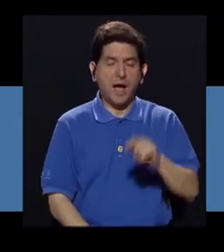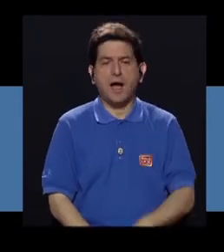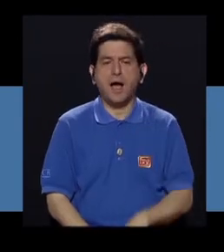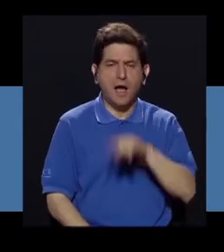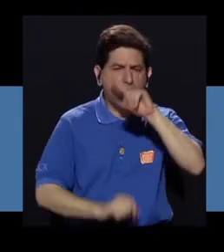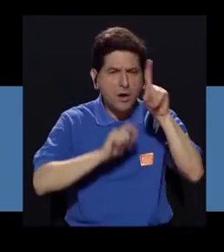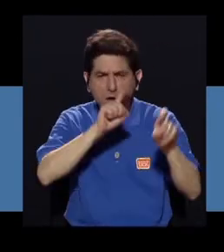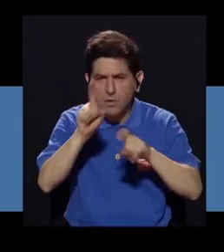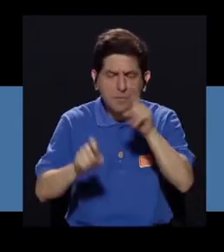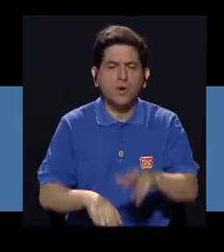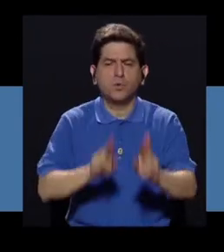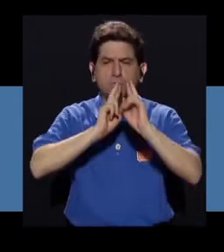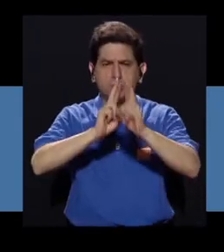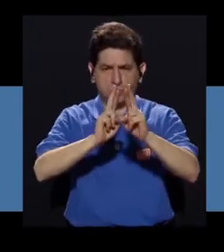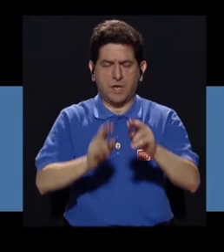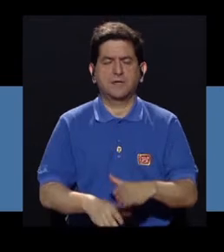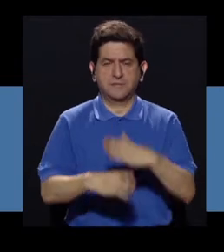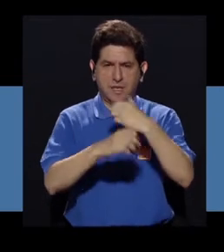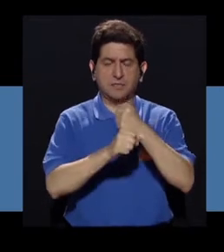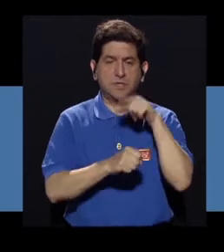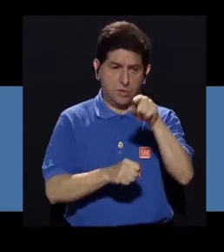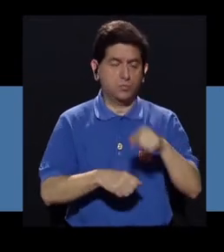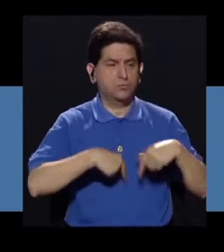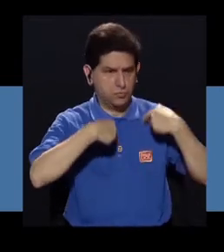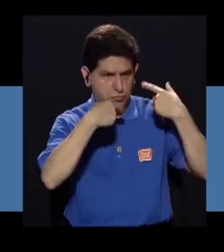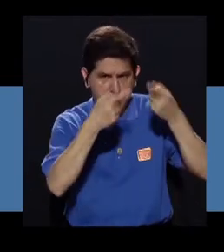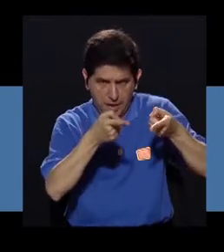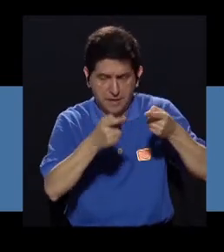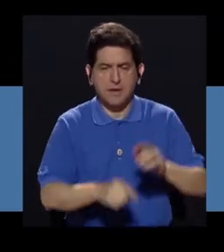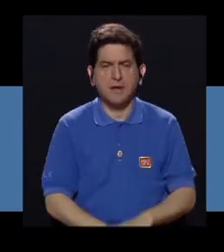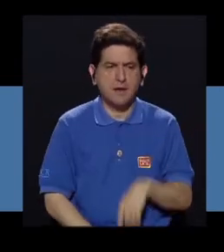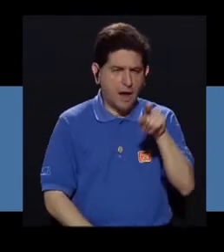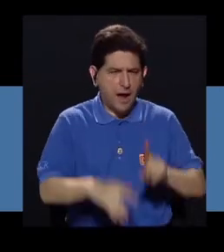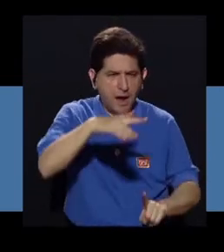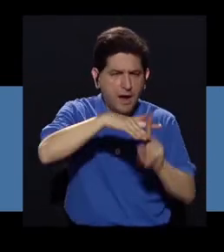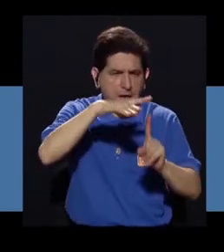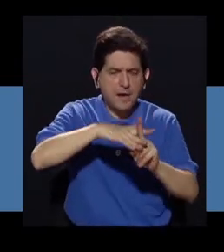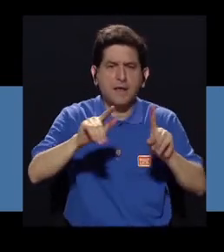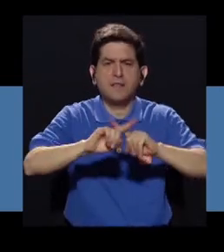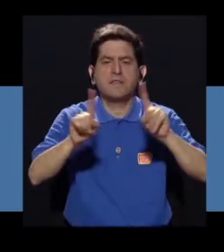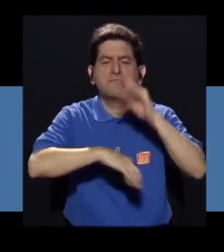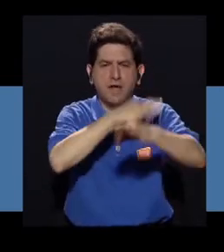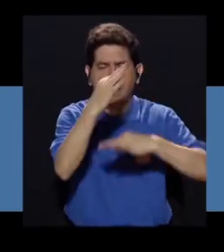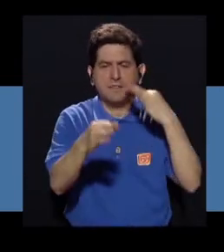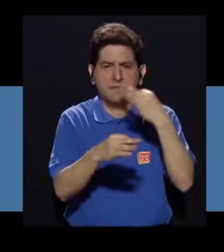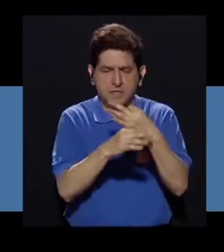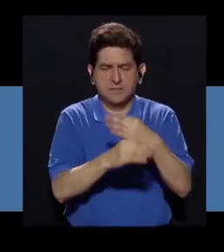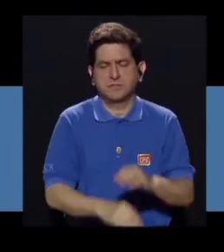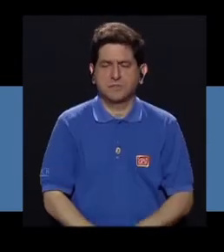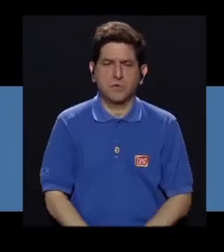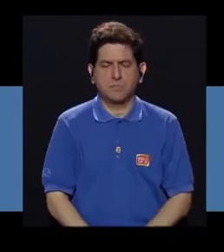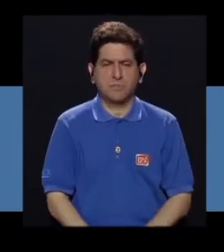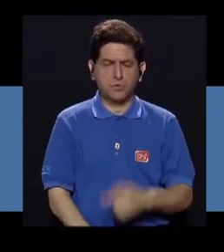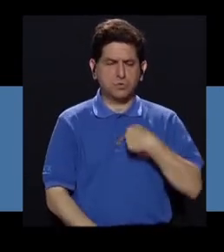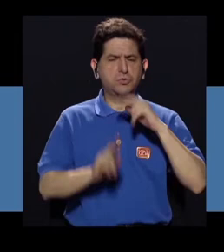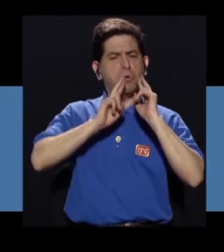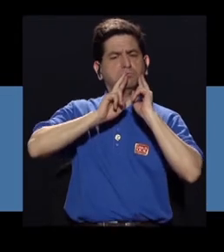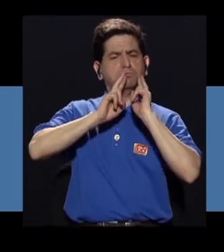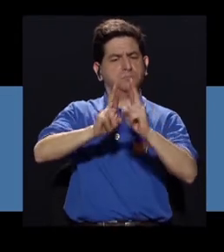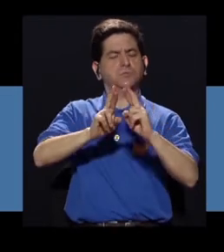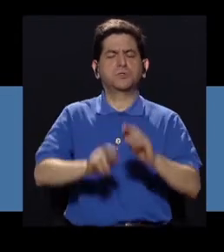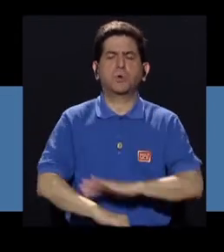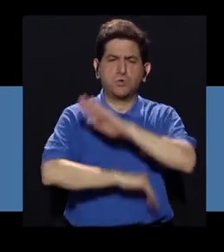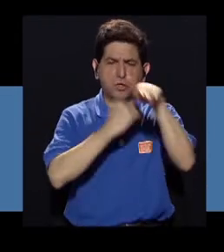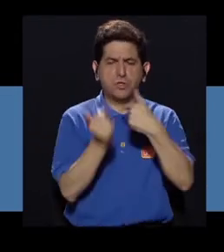vamos a hacer los cuestionarios, entonces usted tiene que ir a hacer los cuestionarios, entonces ahí van a salir diferentes tipos. Digámosle, ya